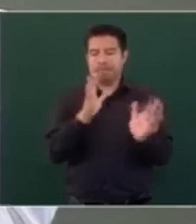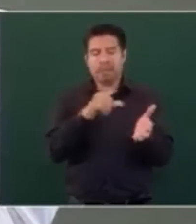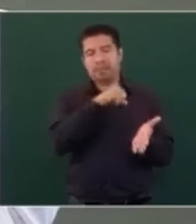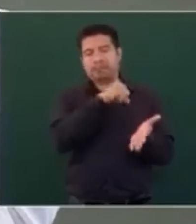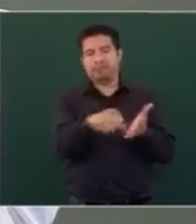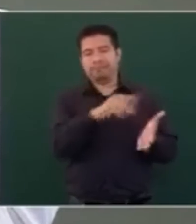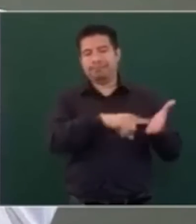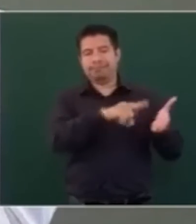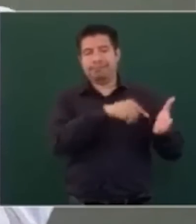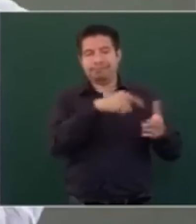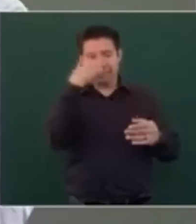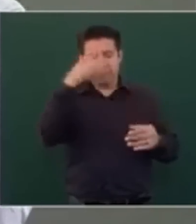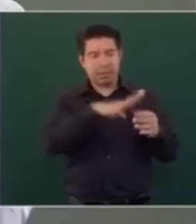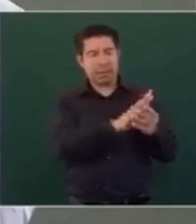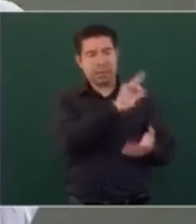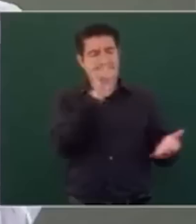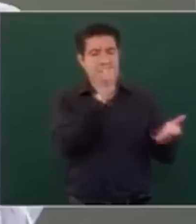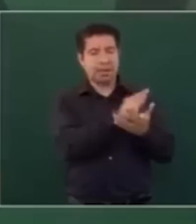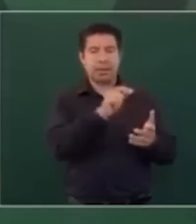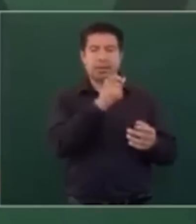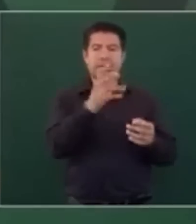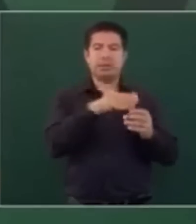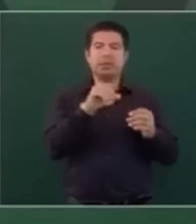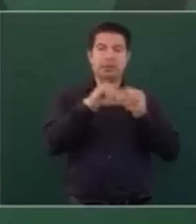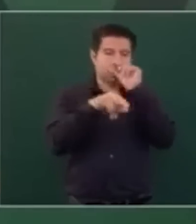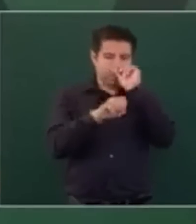la ley electoral, entre otras cosas,